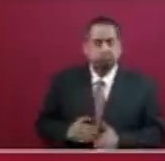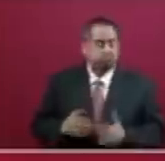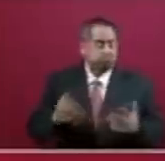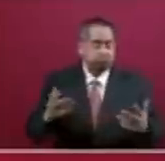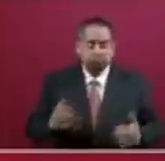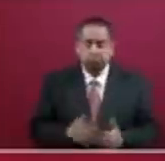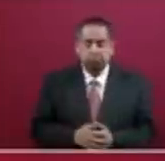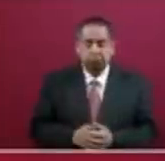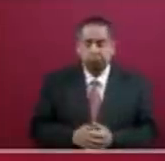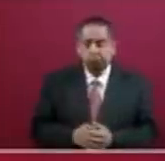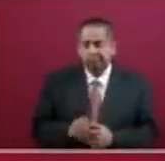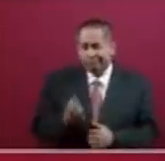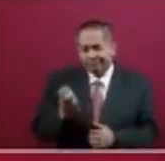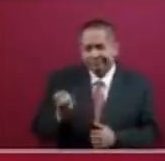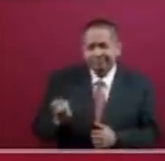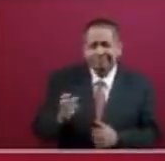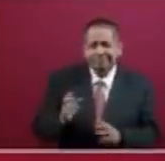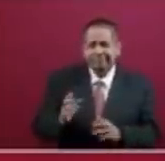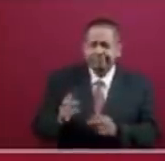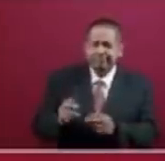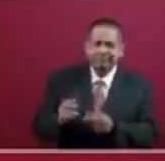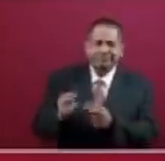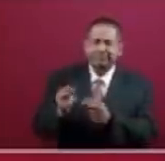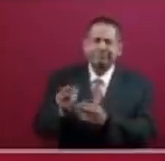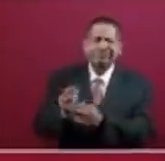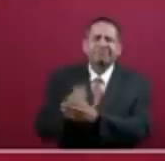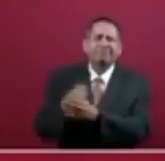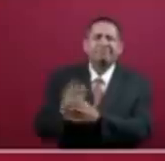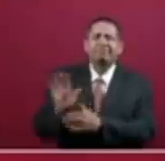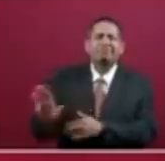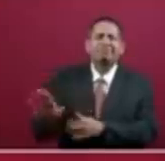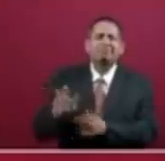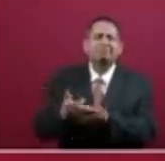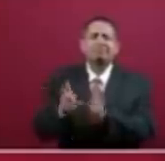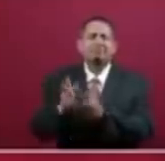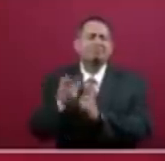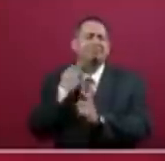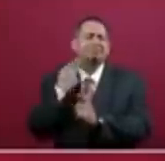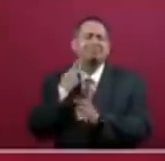es un asunto más que nada partidista, ¿no?